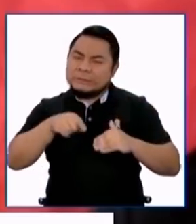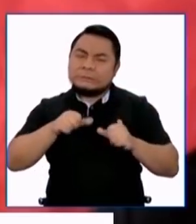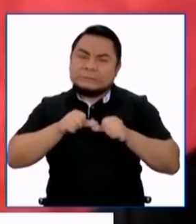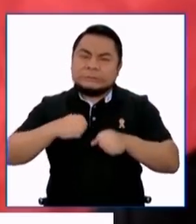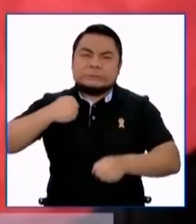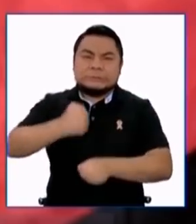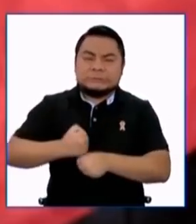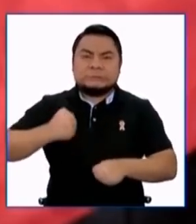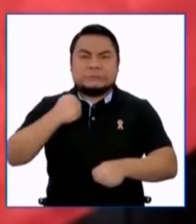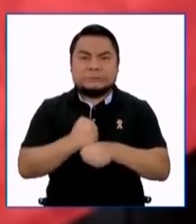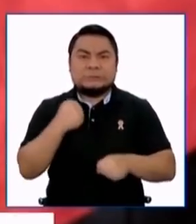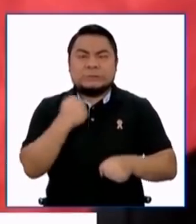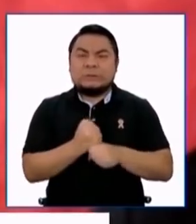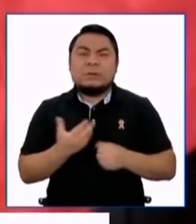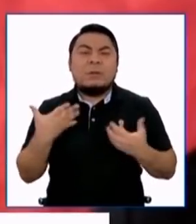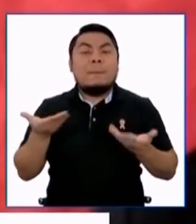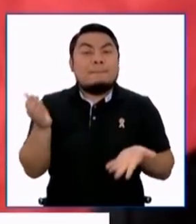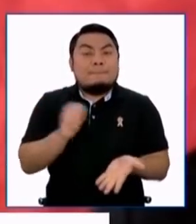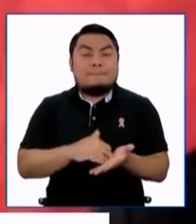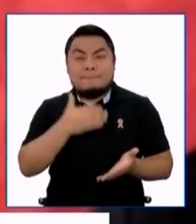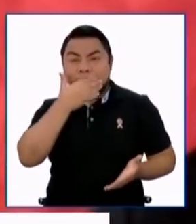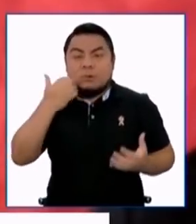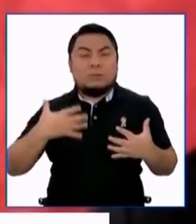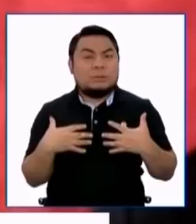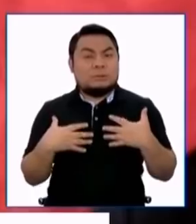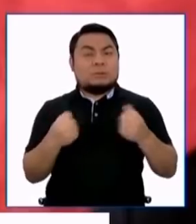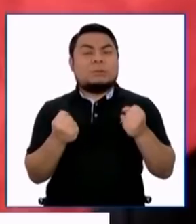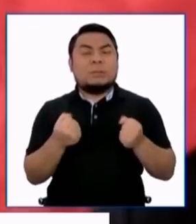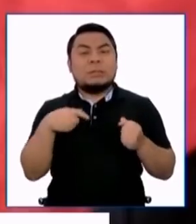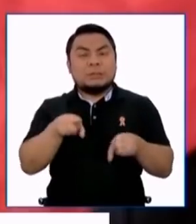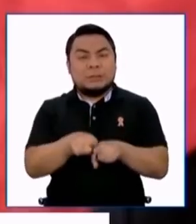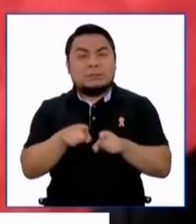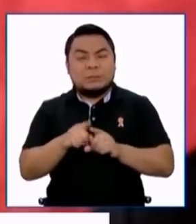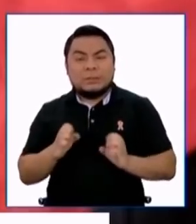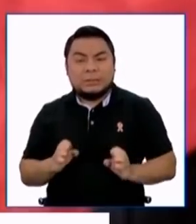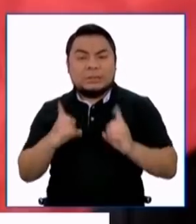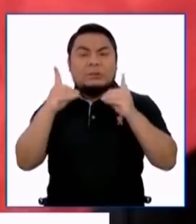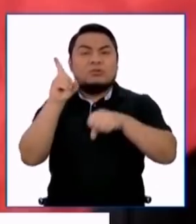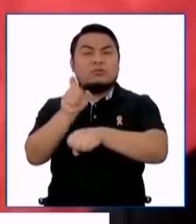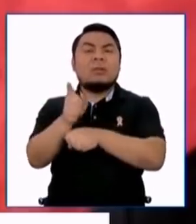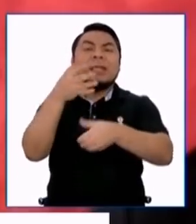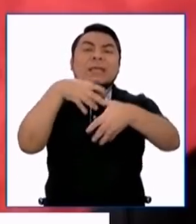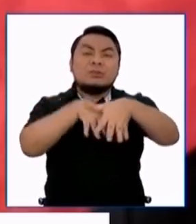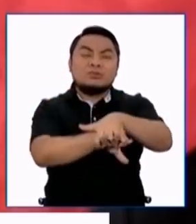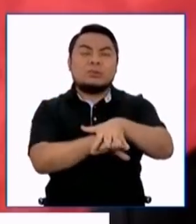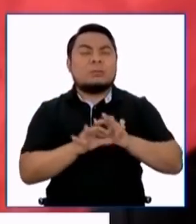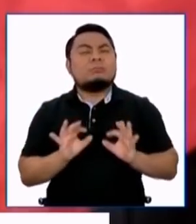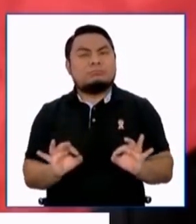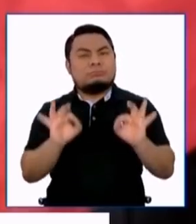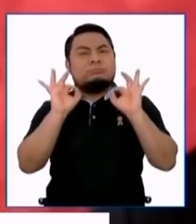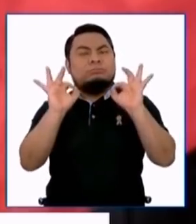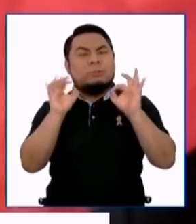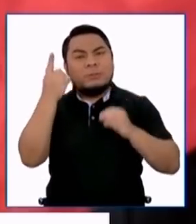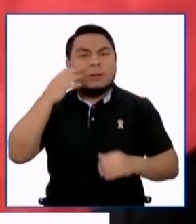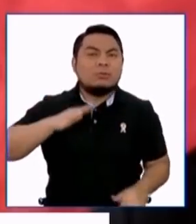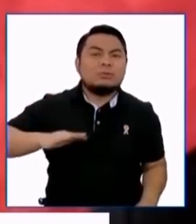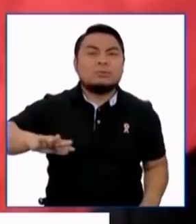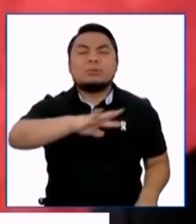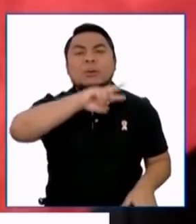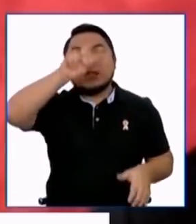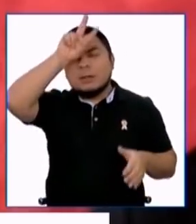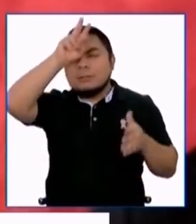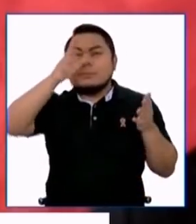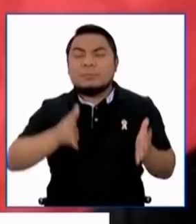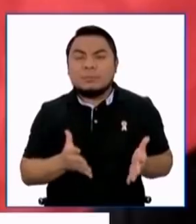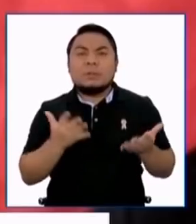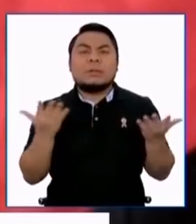para generar una mejor salud y una educación inclusiva y de calidad para todos los